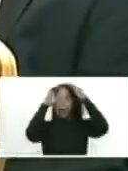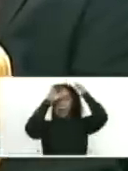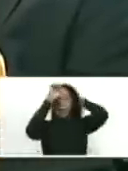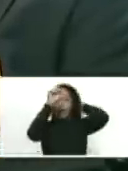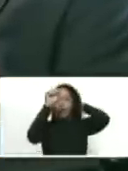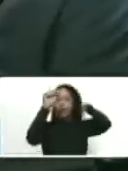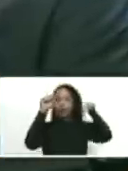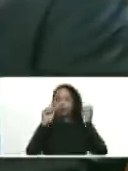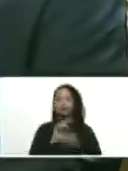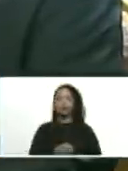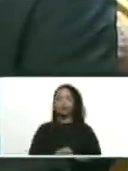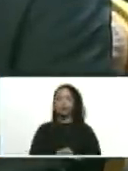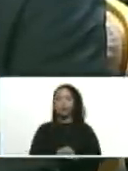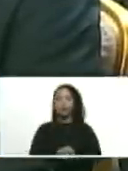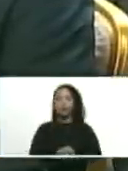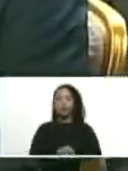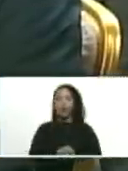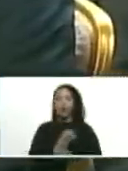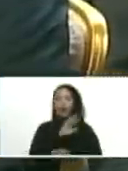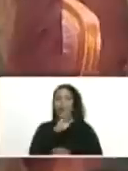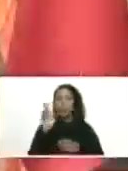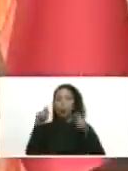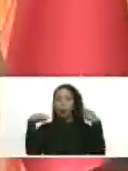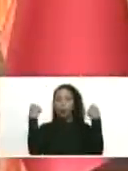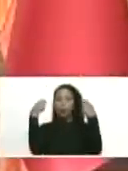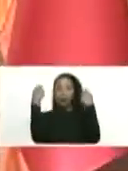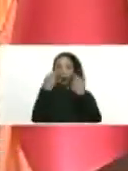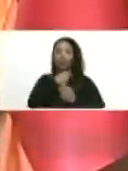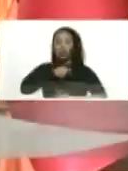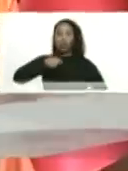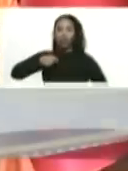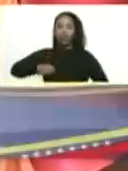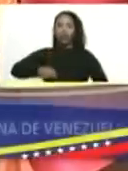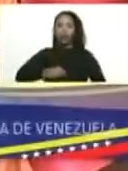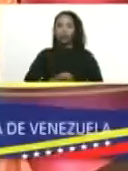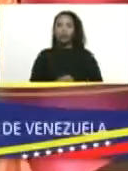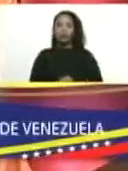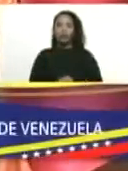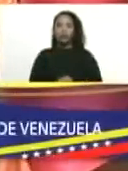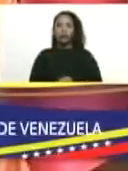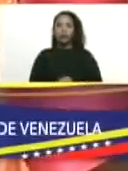embajador de la República Popular China, Li Barón,